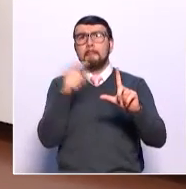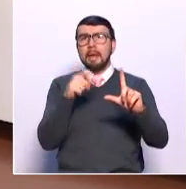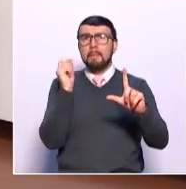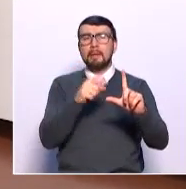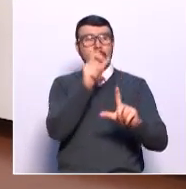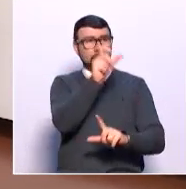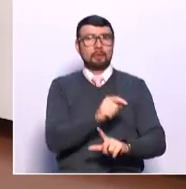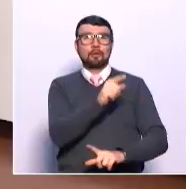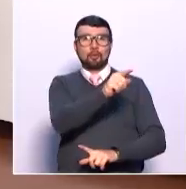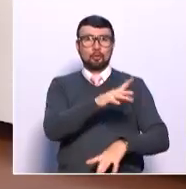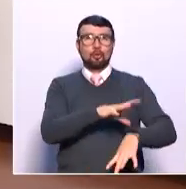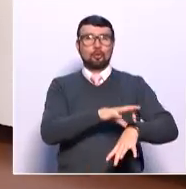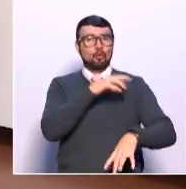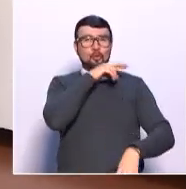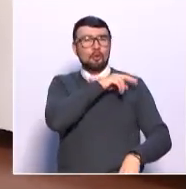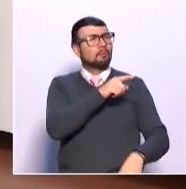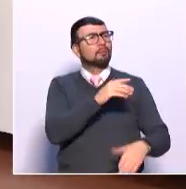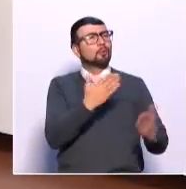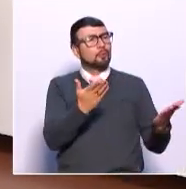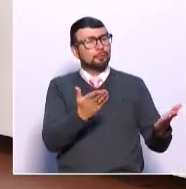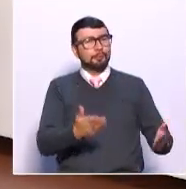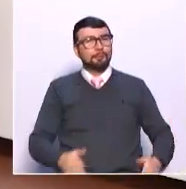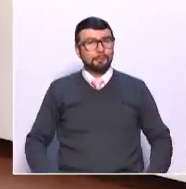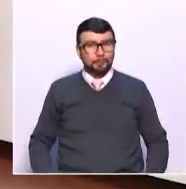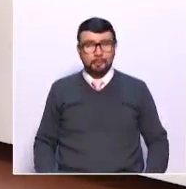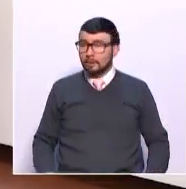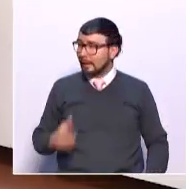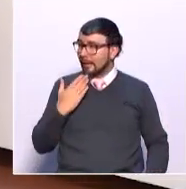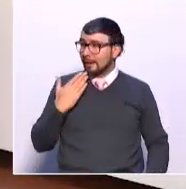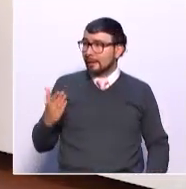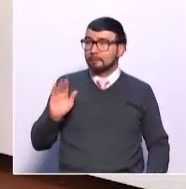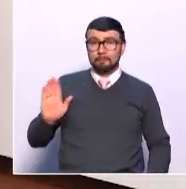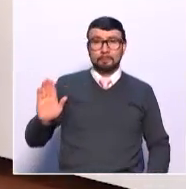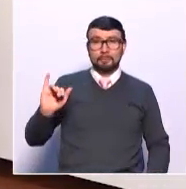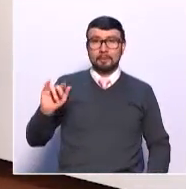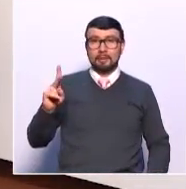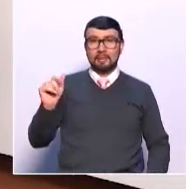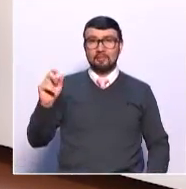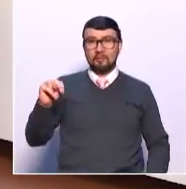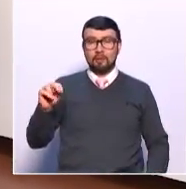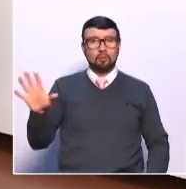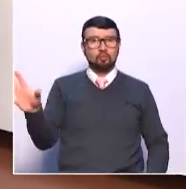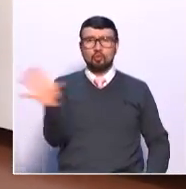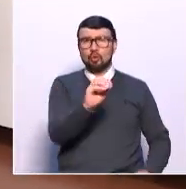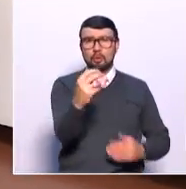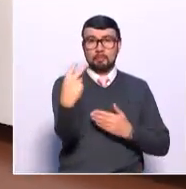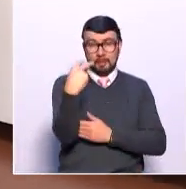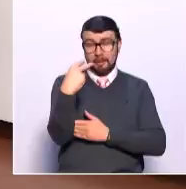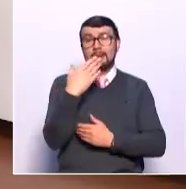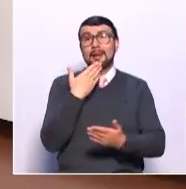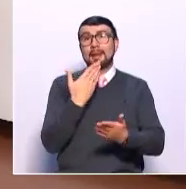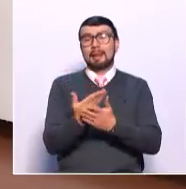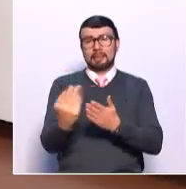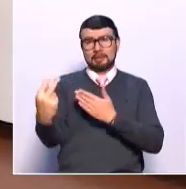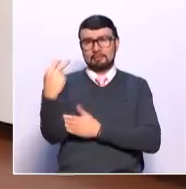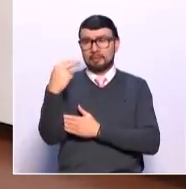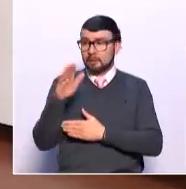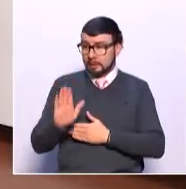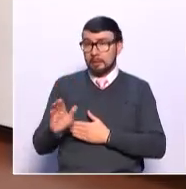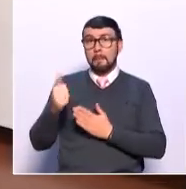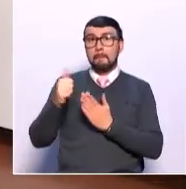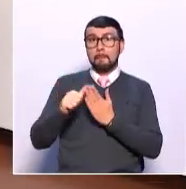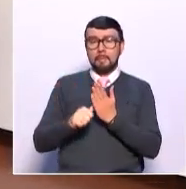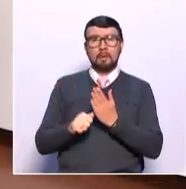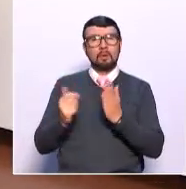libre con el doctor enrique rojas médico qué tal muchas gracias ciudadanía todos ustedes mil gracias por estar con nosotros recuerden que este es un programa de prevención y educación